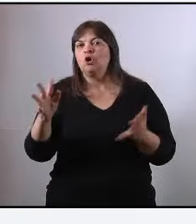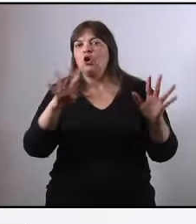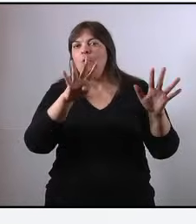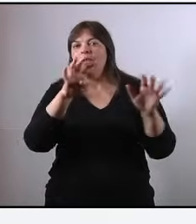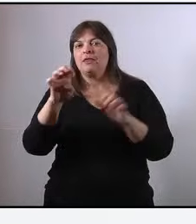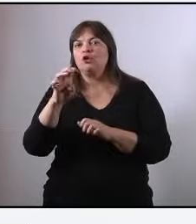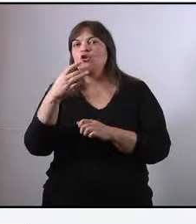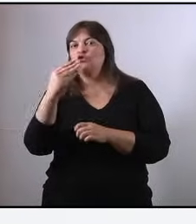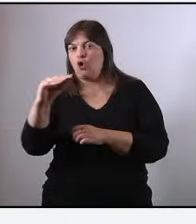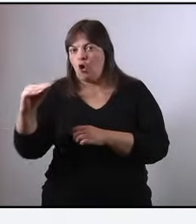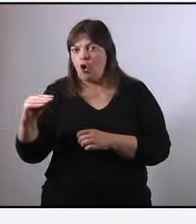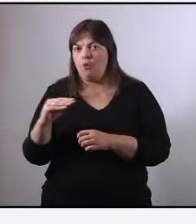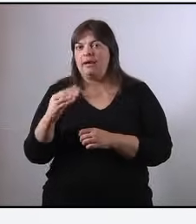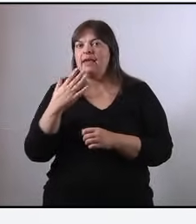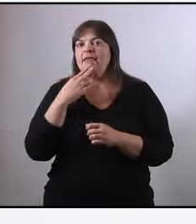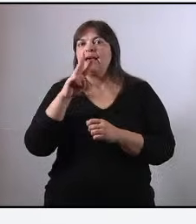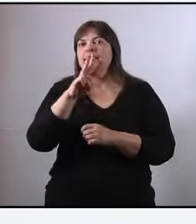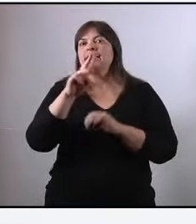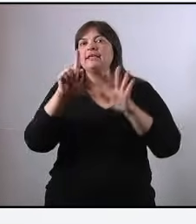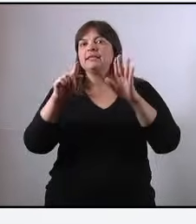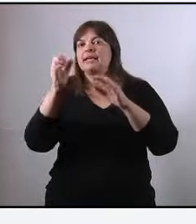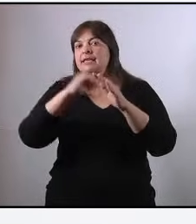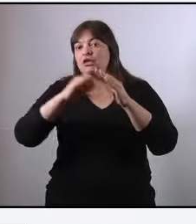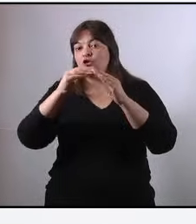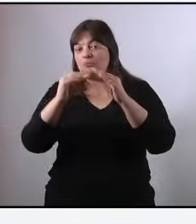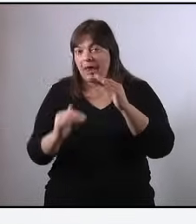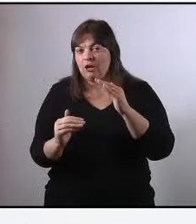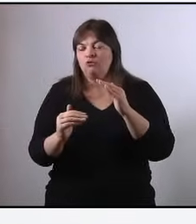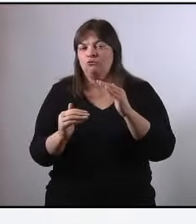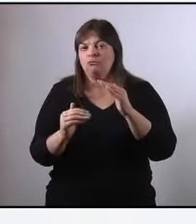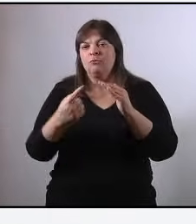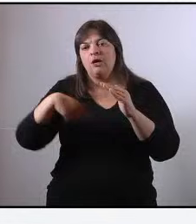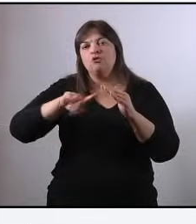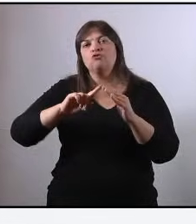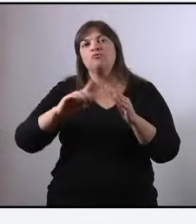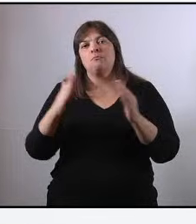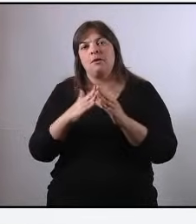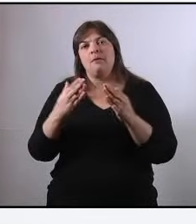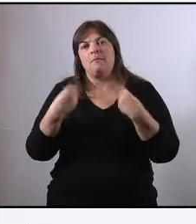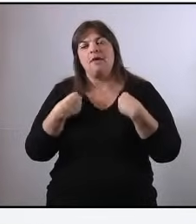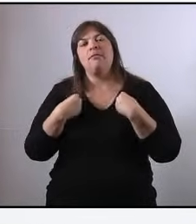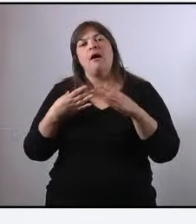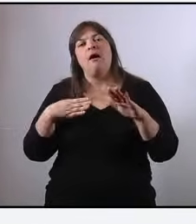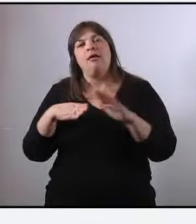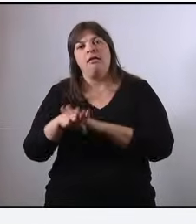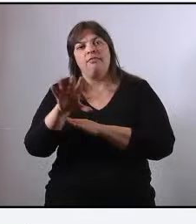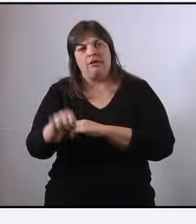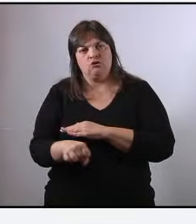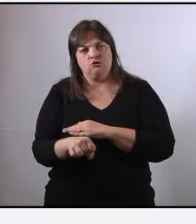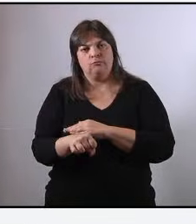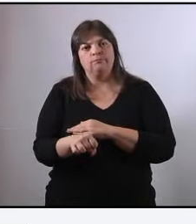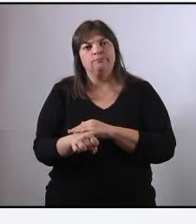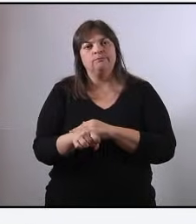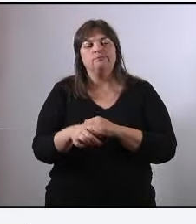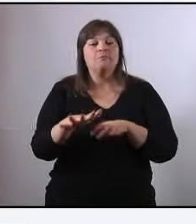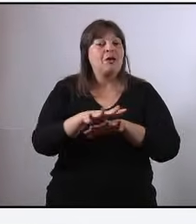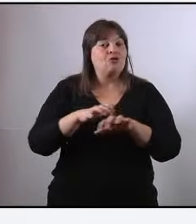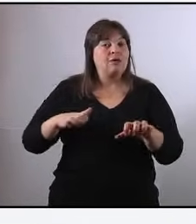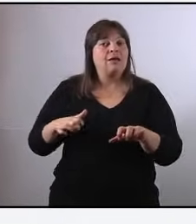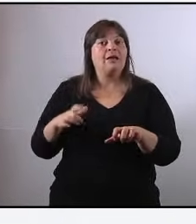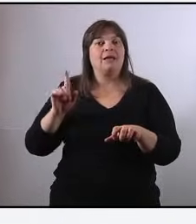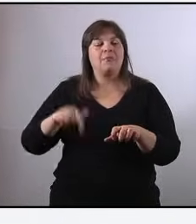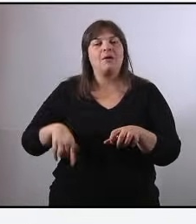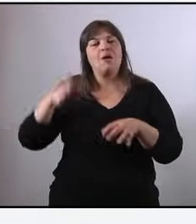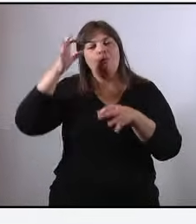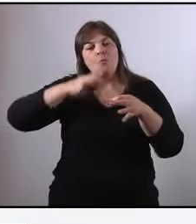900 jóvenes menores de 36 años a acceder a una vivienda. La mayoría lo han hecho además en